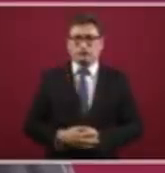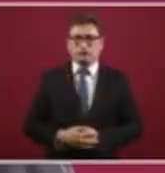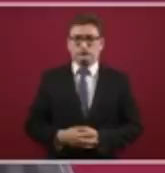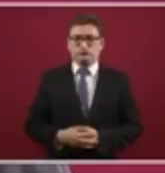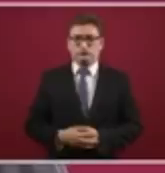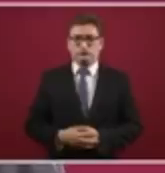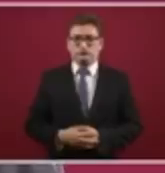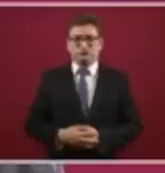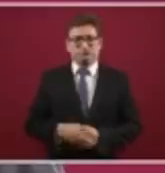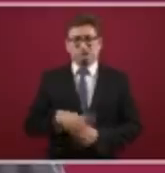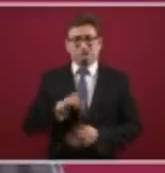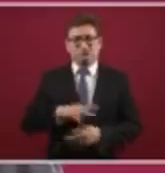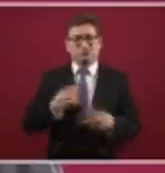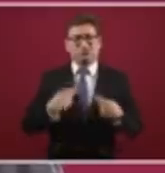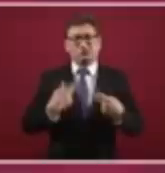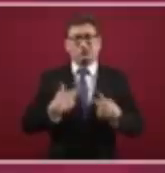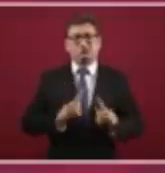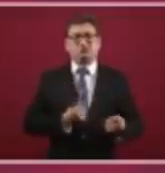en despoblado